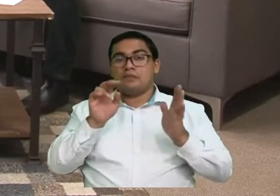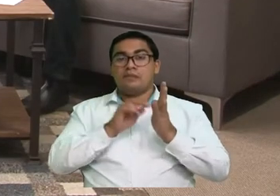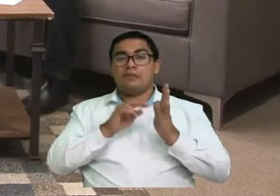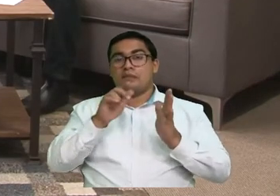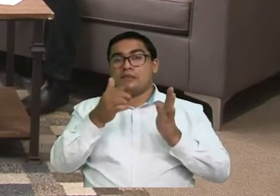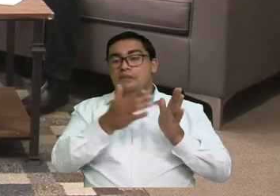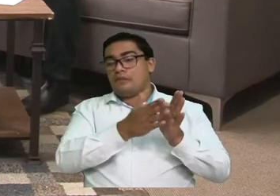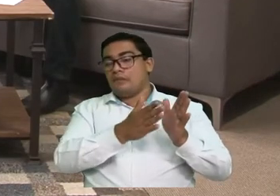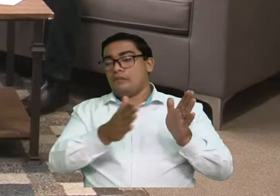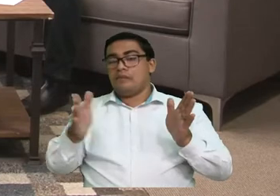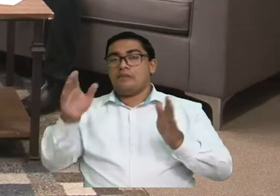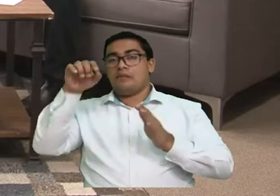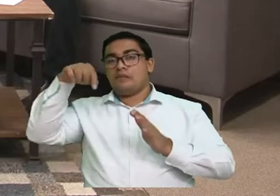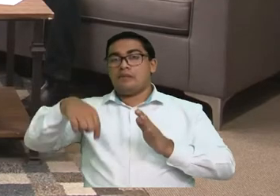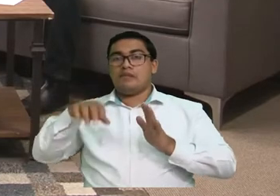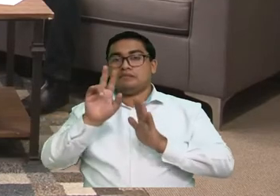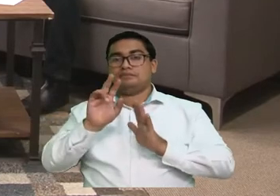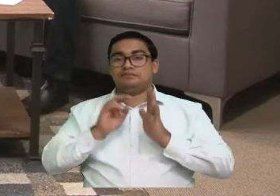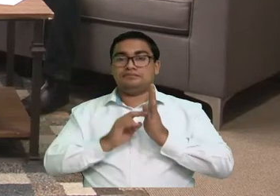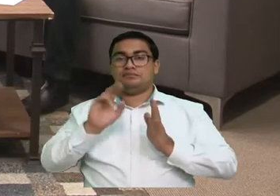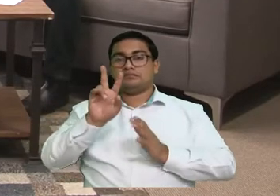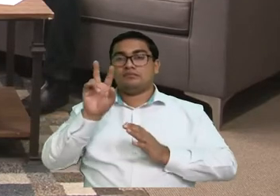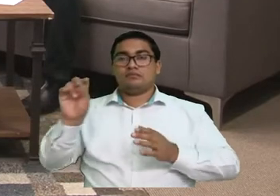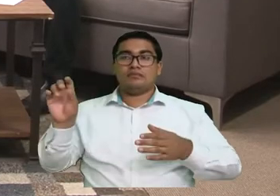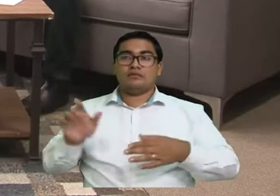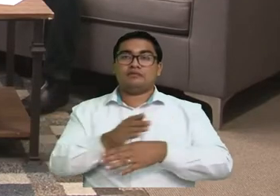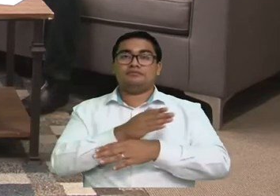acá, otra realidad. Entender un poquito lo que ha